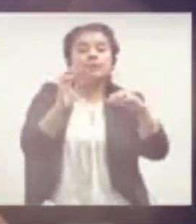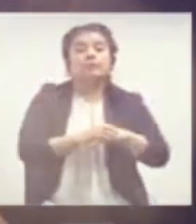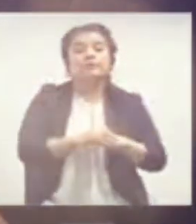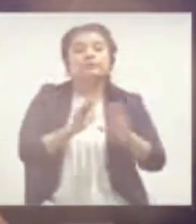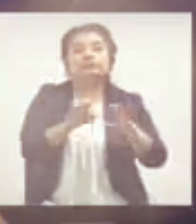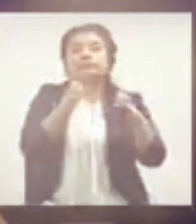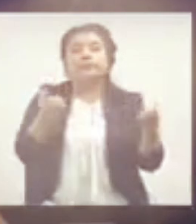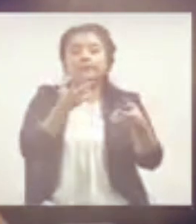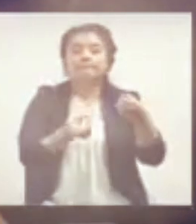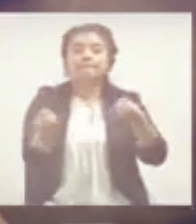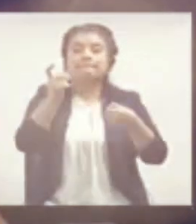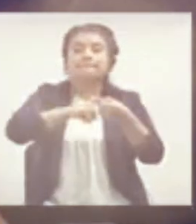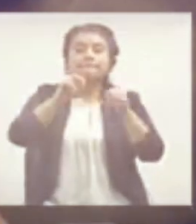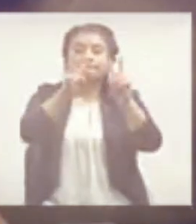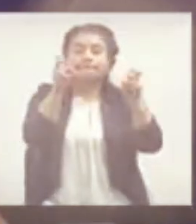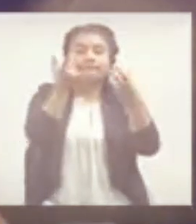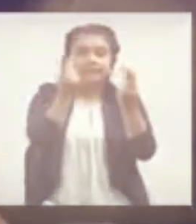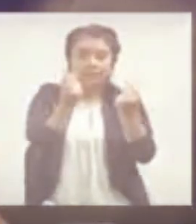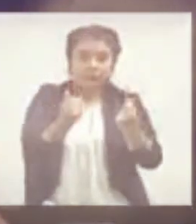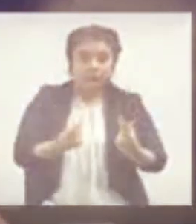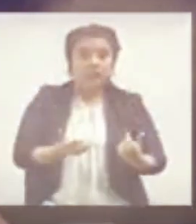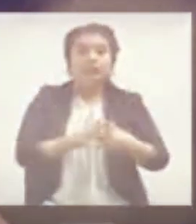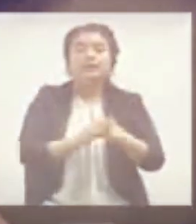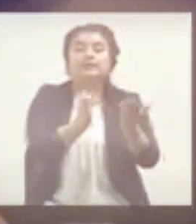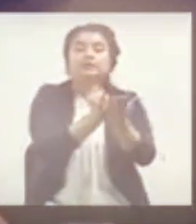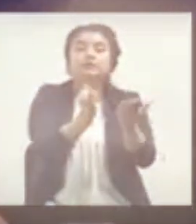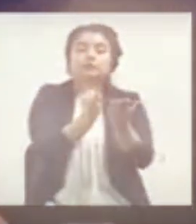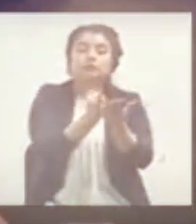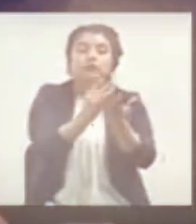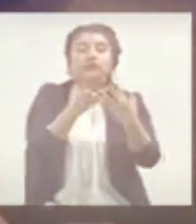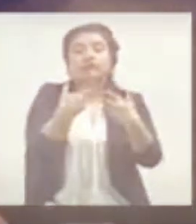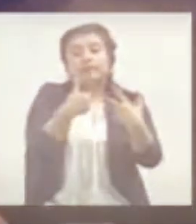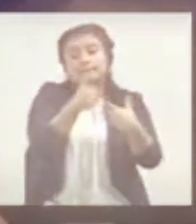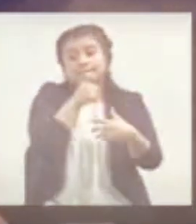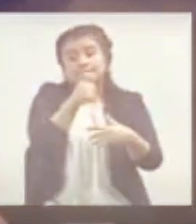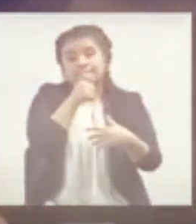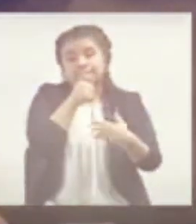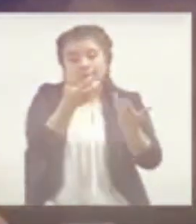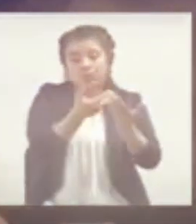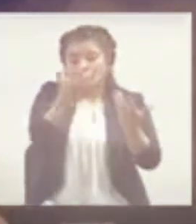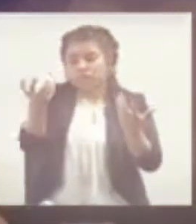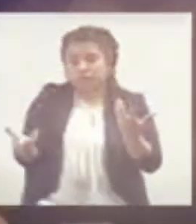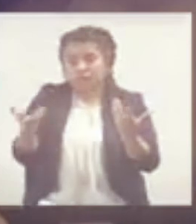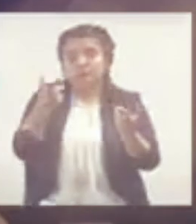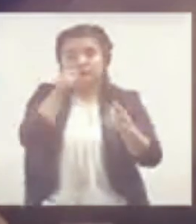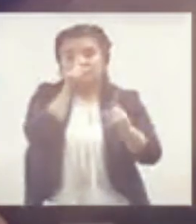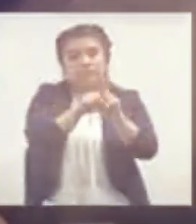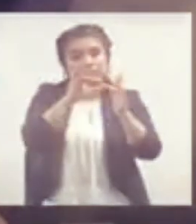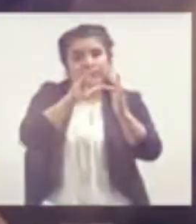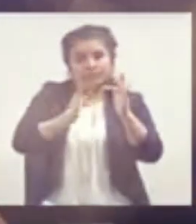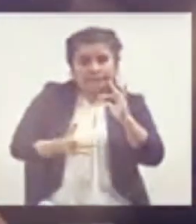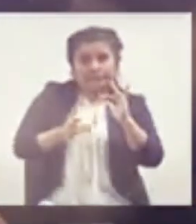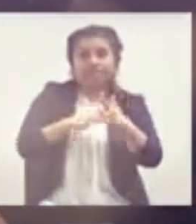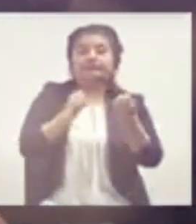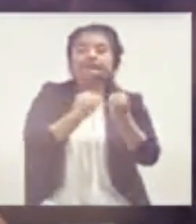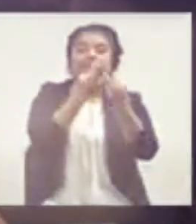que al participar el sector económico en las juntas directivas de instituciones autónomas o descentralizadas, aún en desventaja en cuanto al número